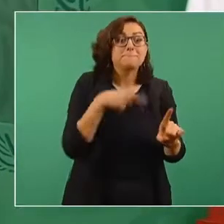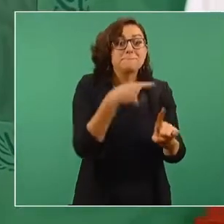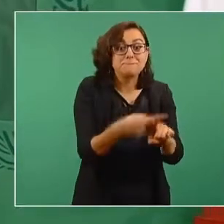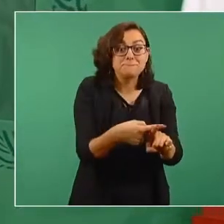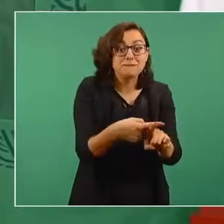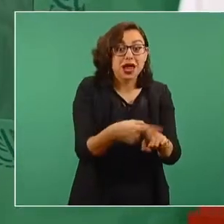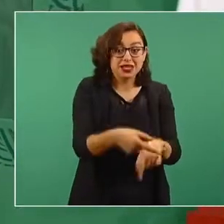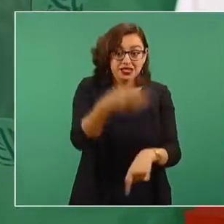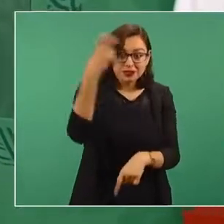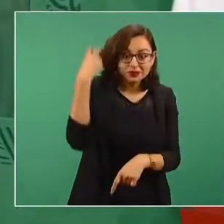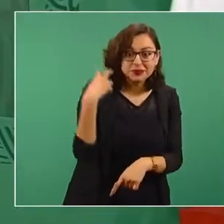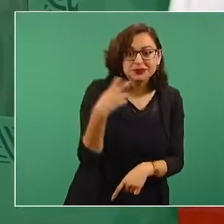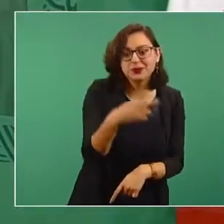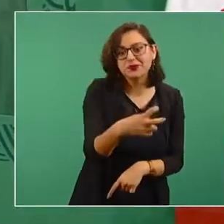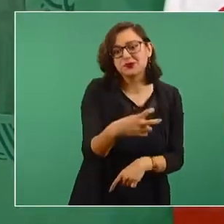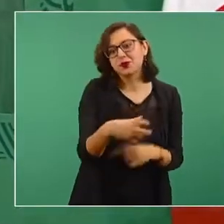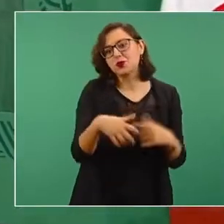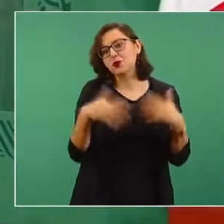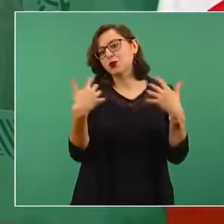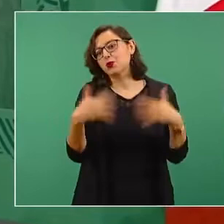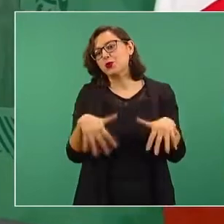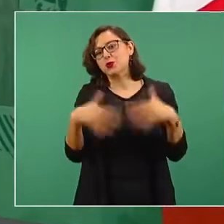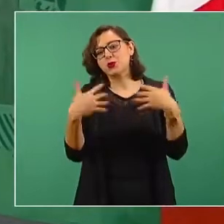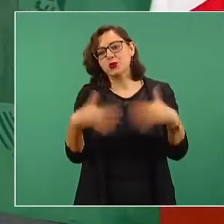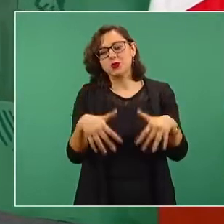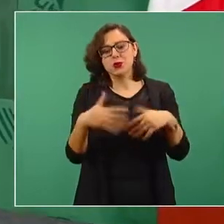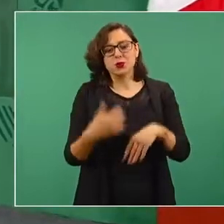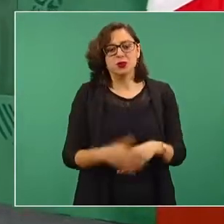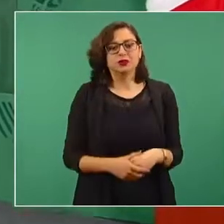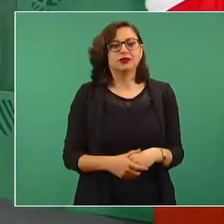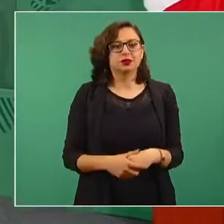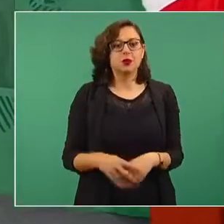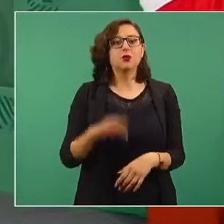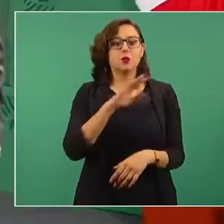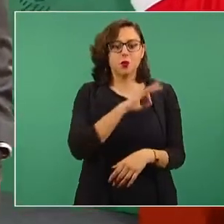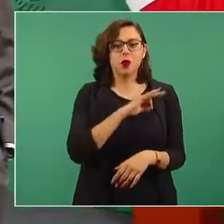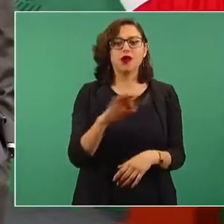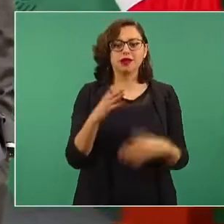visualizar lo que fue la isla en donde estuvo preso